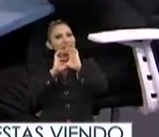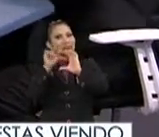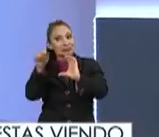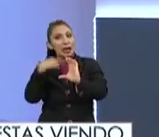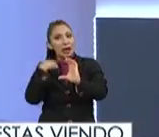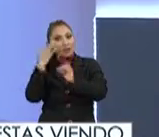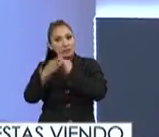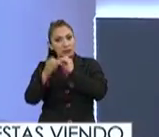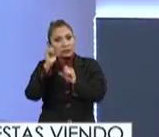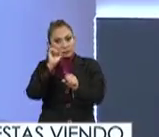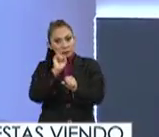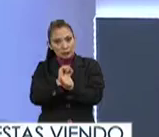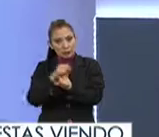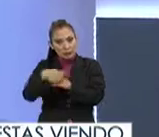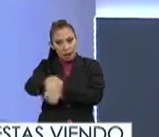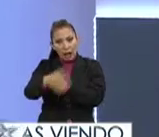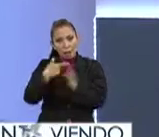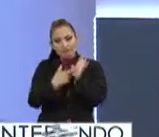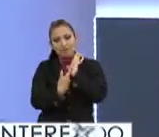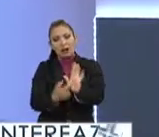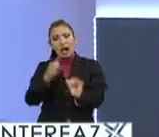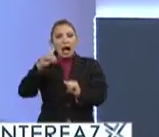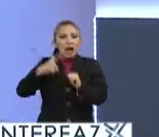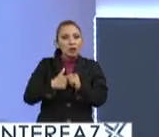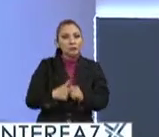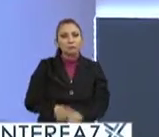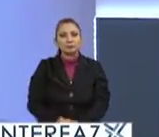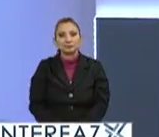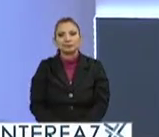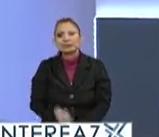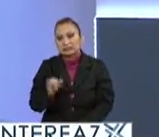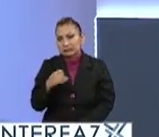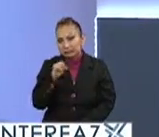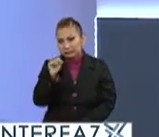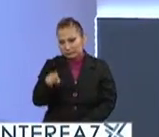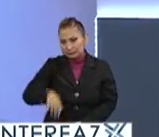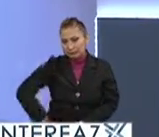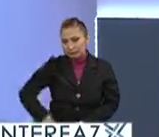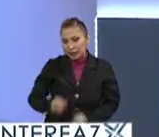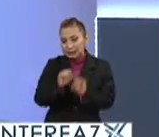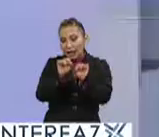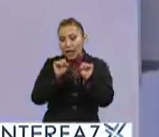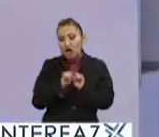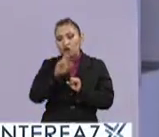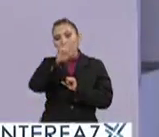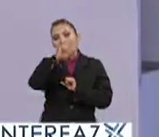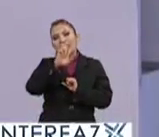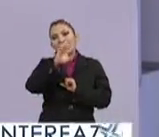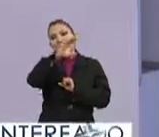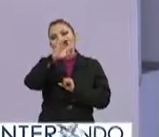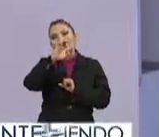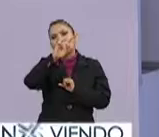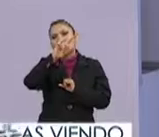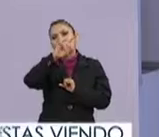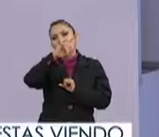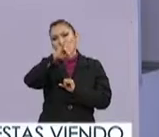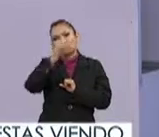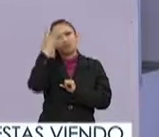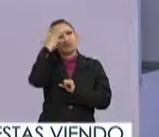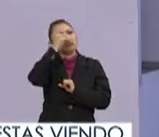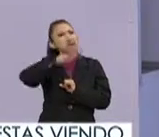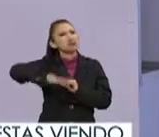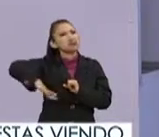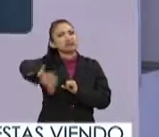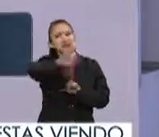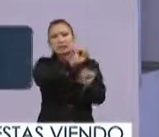entendido cada fin de semana pues presentan alguna obra. Así es, como bien mencionas, es el salón de recepciones, es un salón maravilloso,